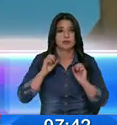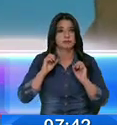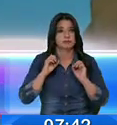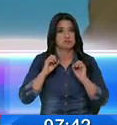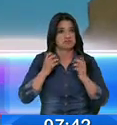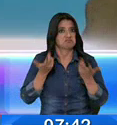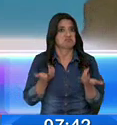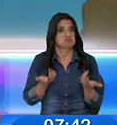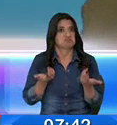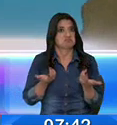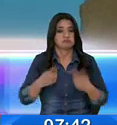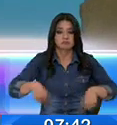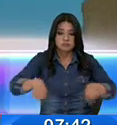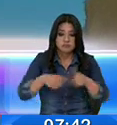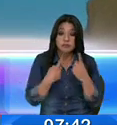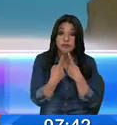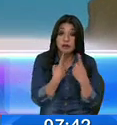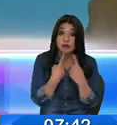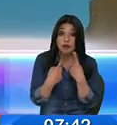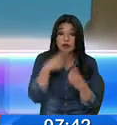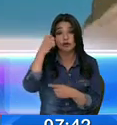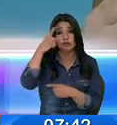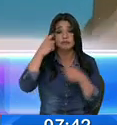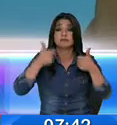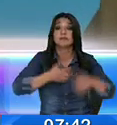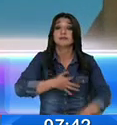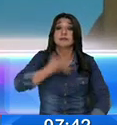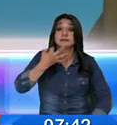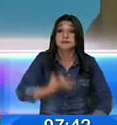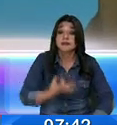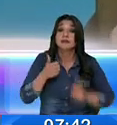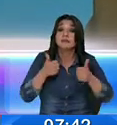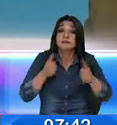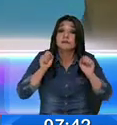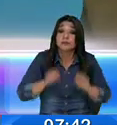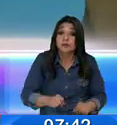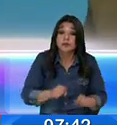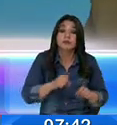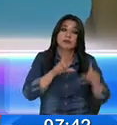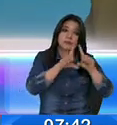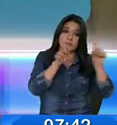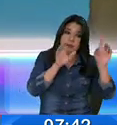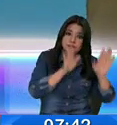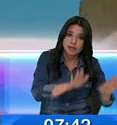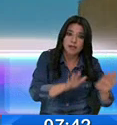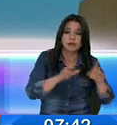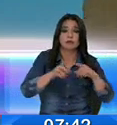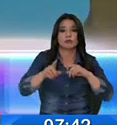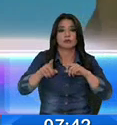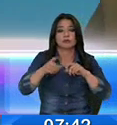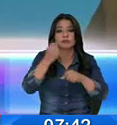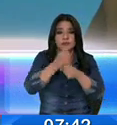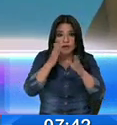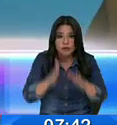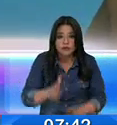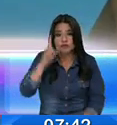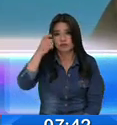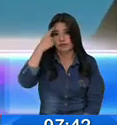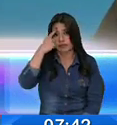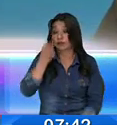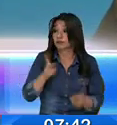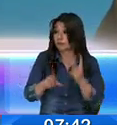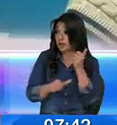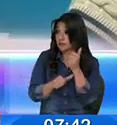entonces una mesa de diálogo sana sincera de buena fe entre empleadores trabajadores del gobierno con la asistencia internacional es